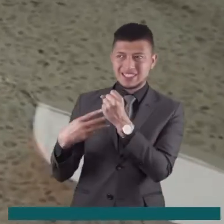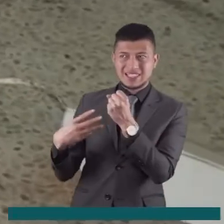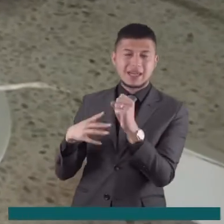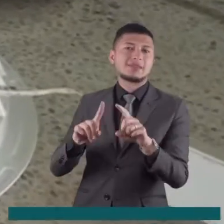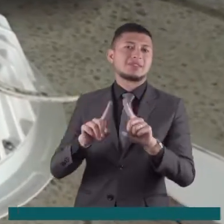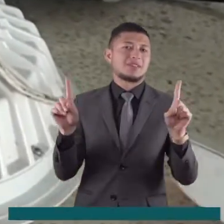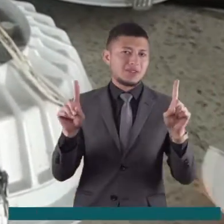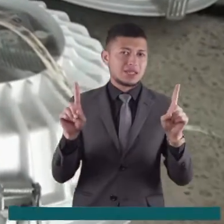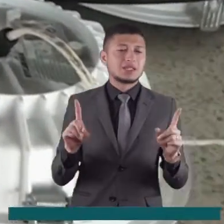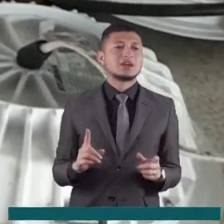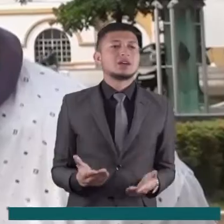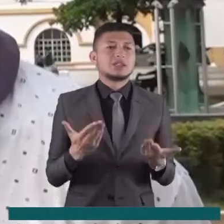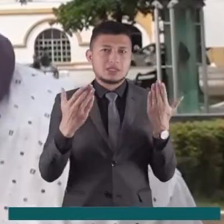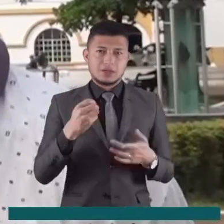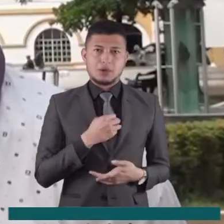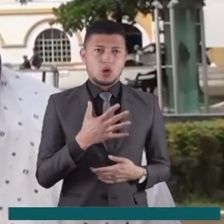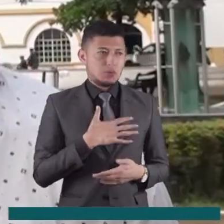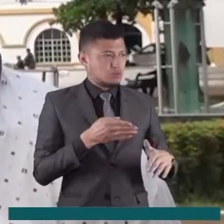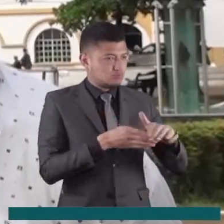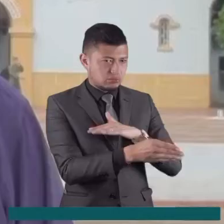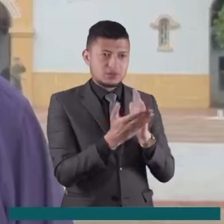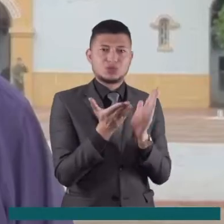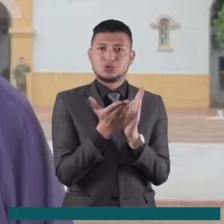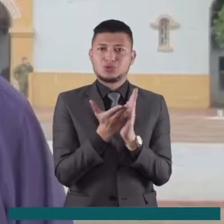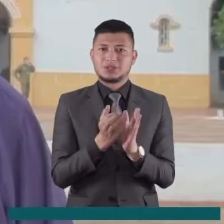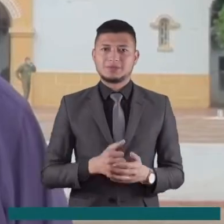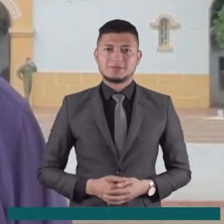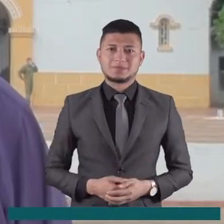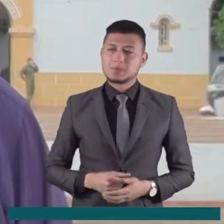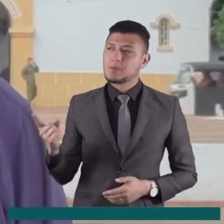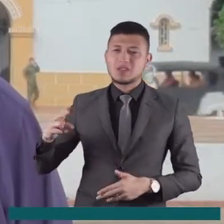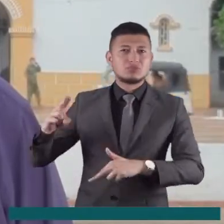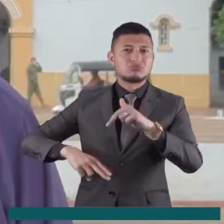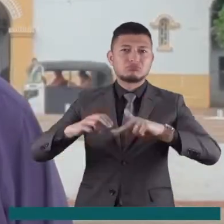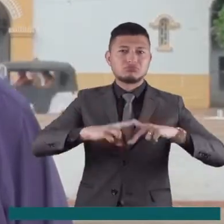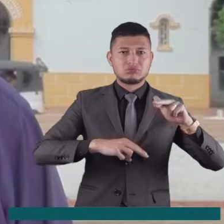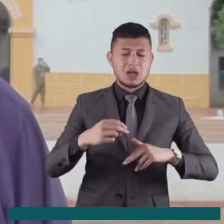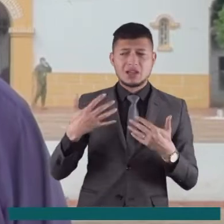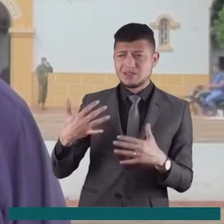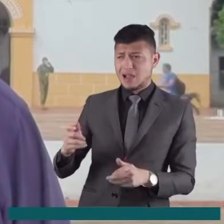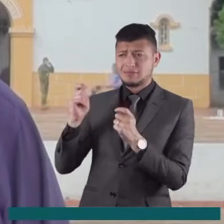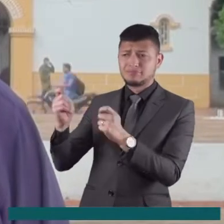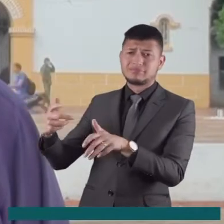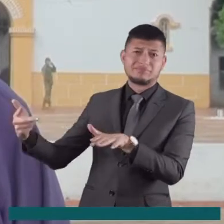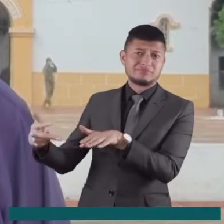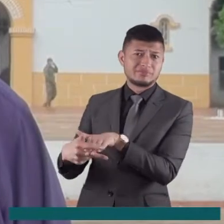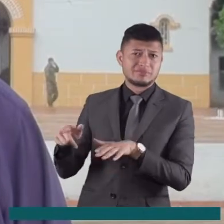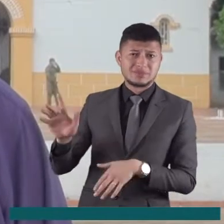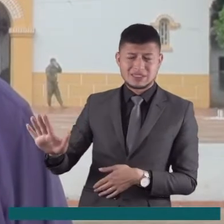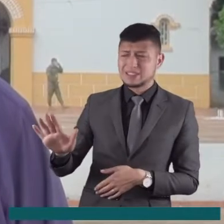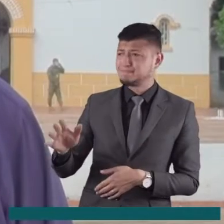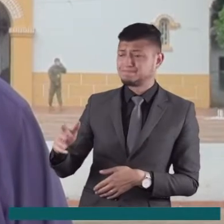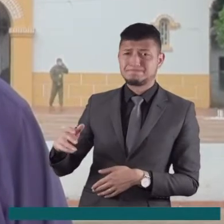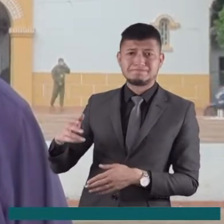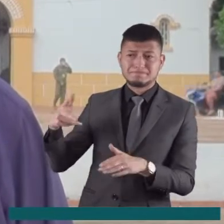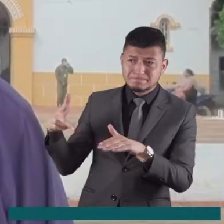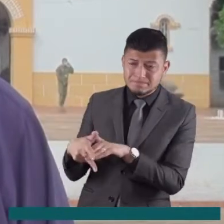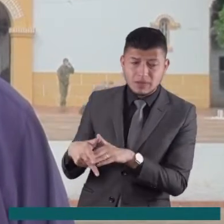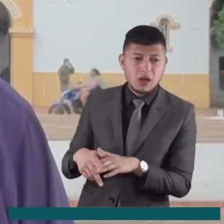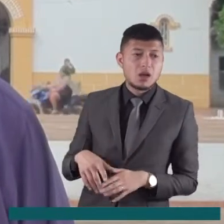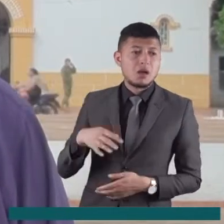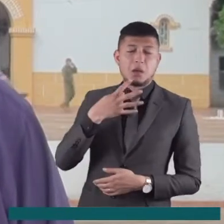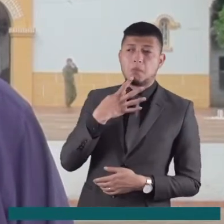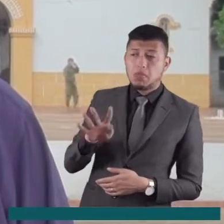ofrece el SENA y tendríamos muchas oportunidades de estudio. Esta obra, que se ha llamado Elefante Blanco, el CINER, no se